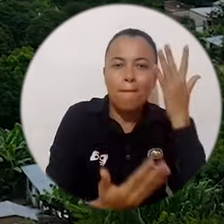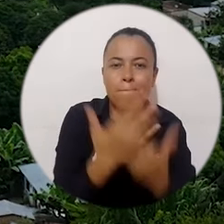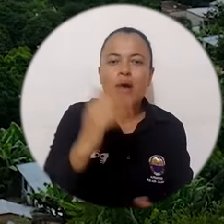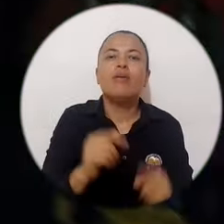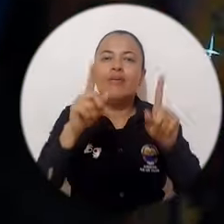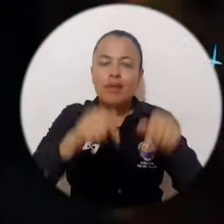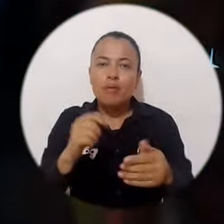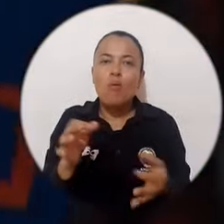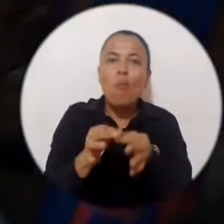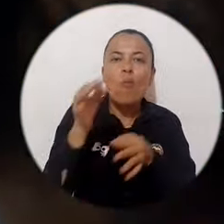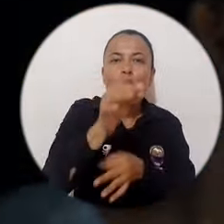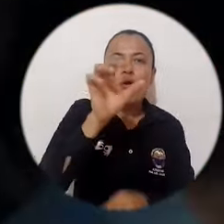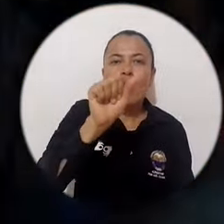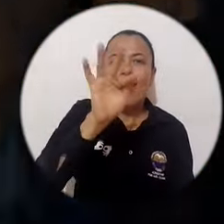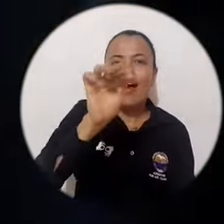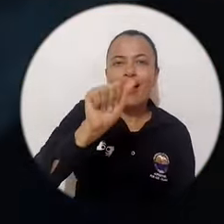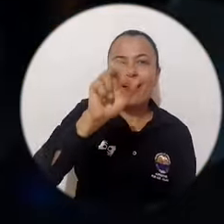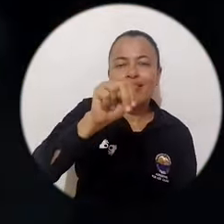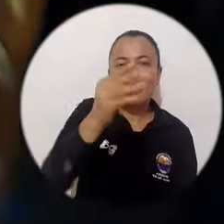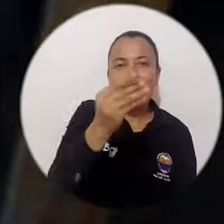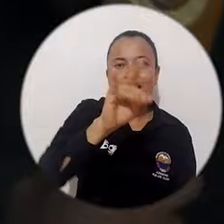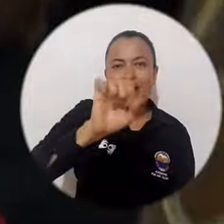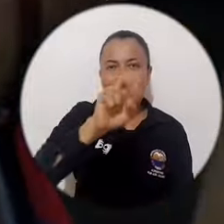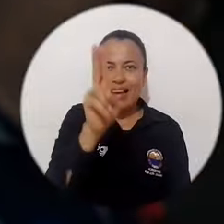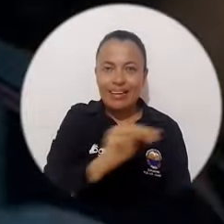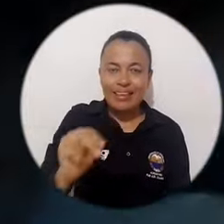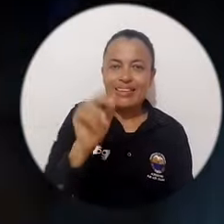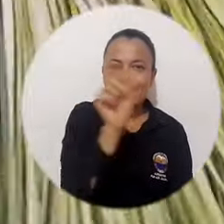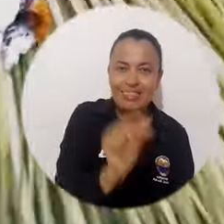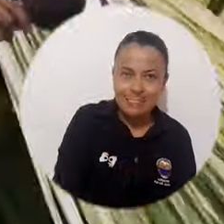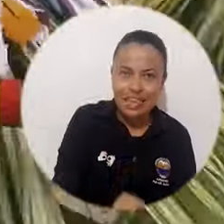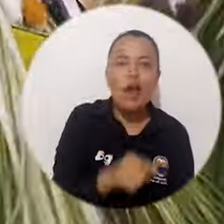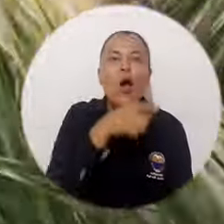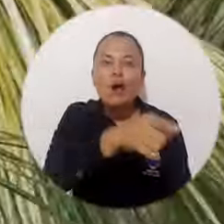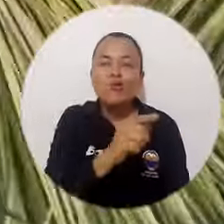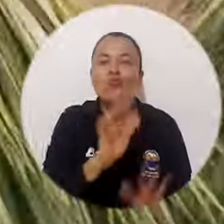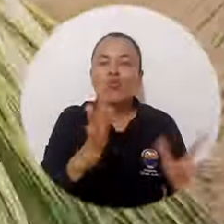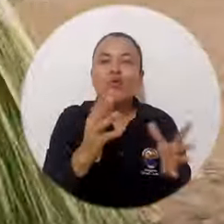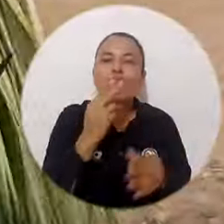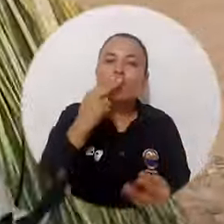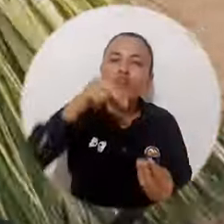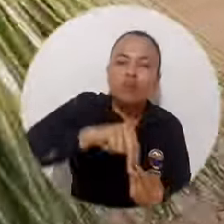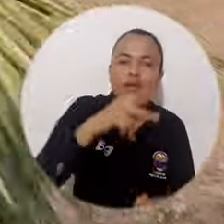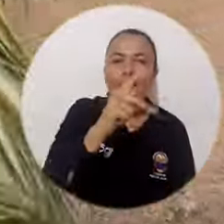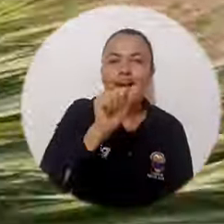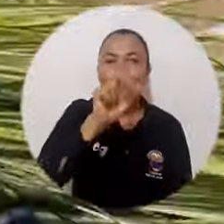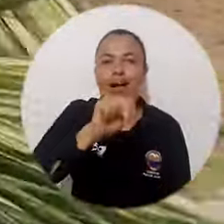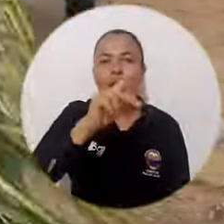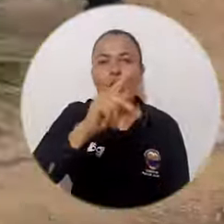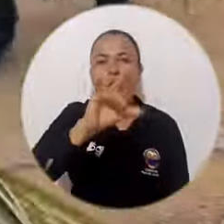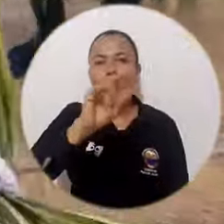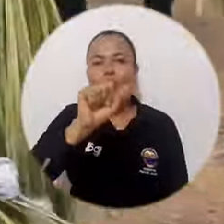Cesar, en el resguardo Cancuamo, donde pudimos disfrutar de la celebración del Corpus Christi, sincretismo pagano en relación